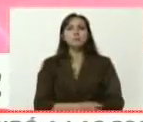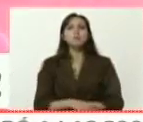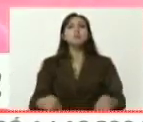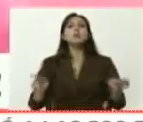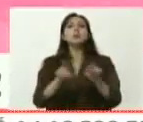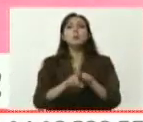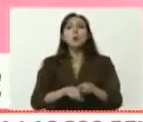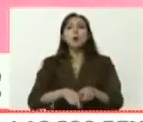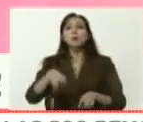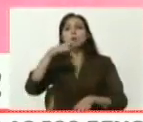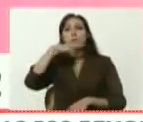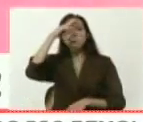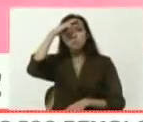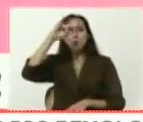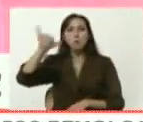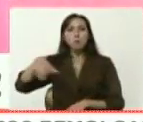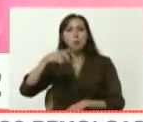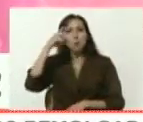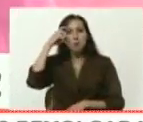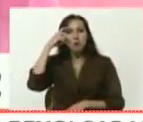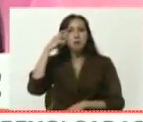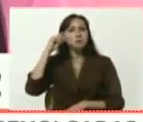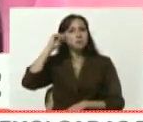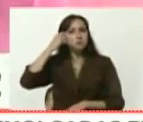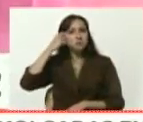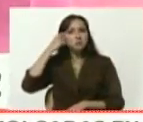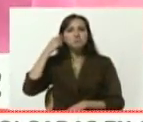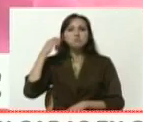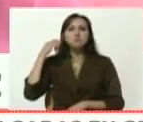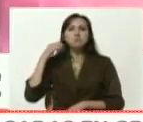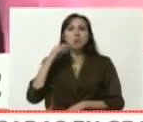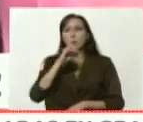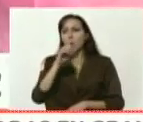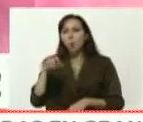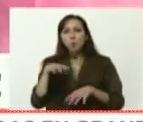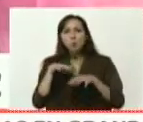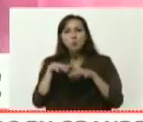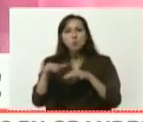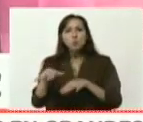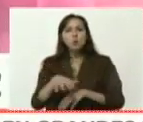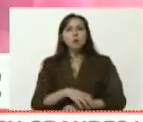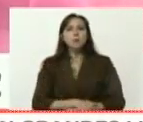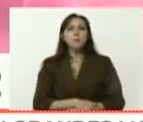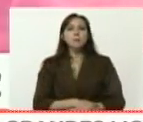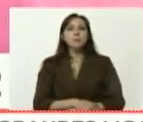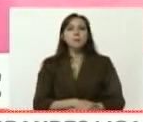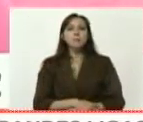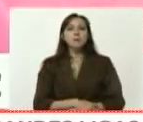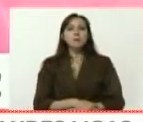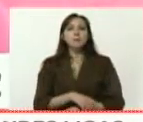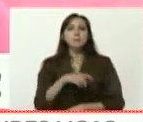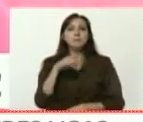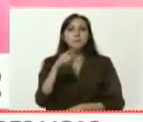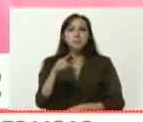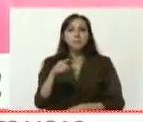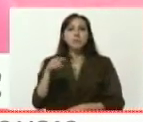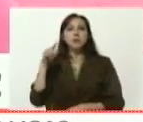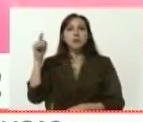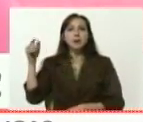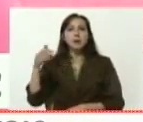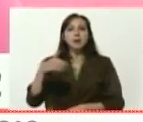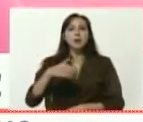Cuando se iba por el Medio Oriente, en la defensa de la causa árabe-palestina